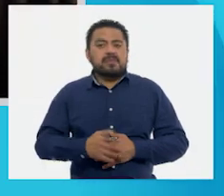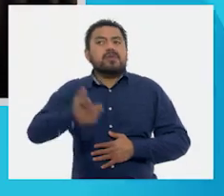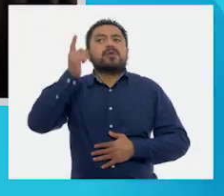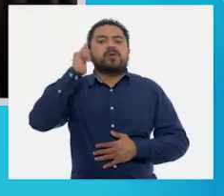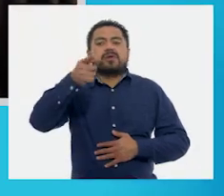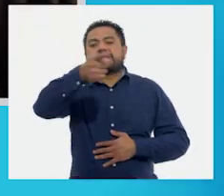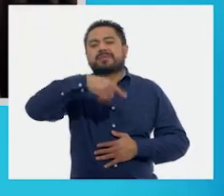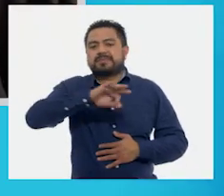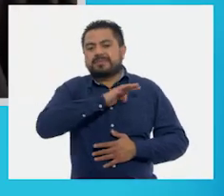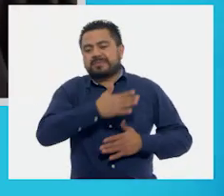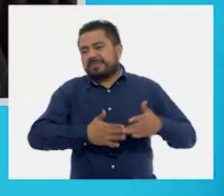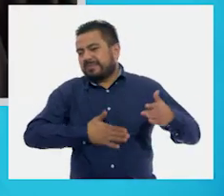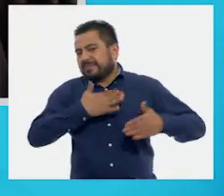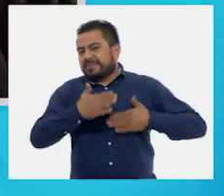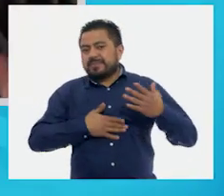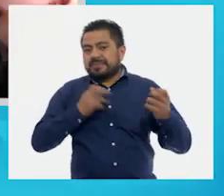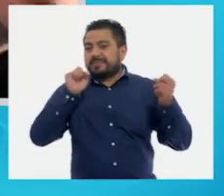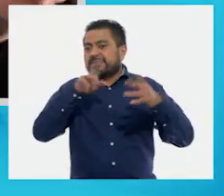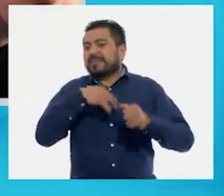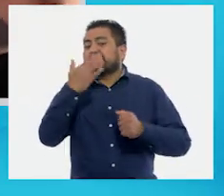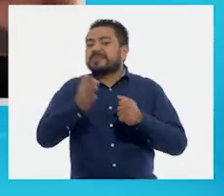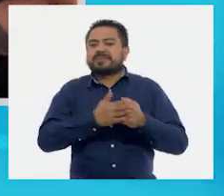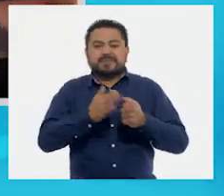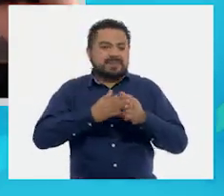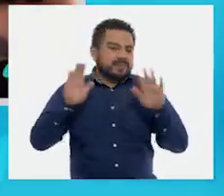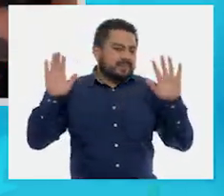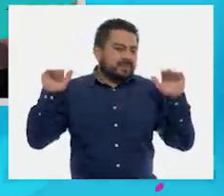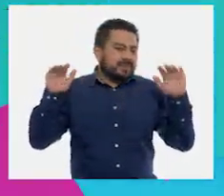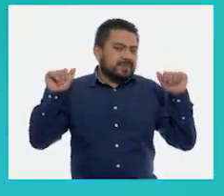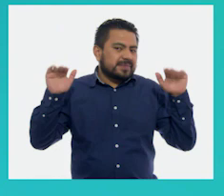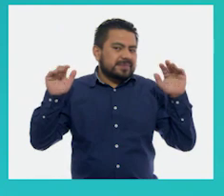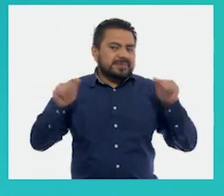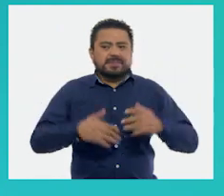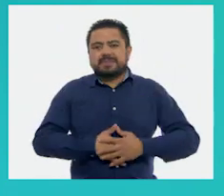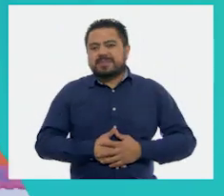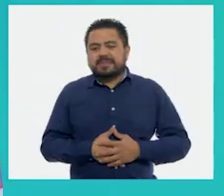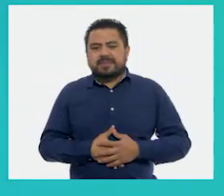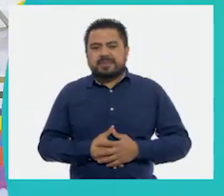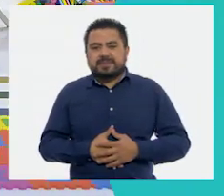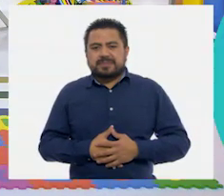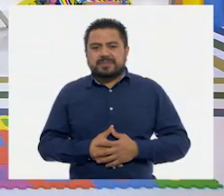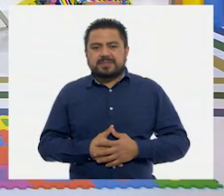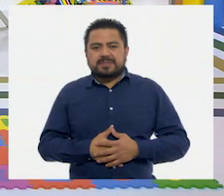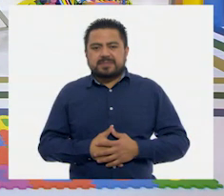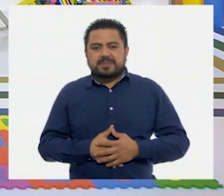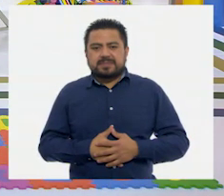Espero que se hayan divertido mucho. Nos vemos en la próxima. Adiós.